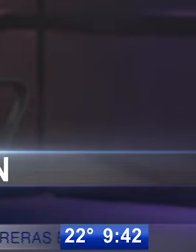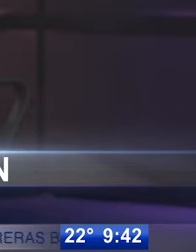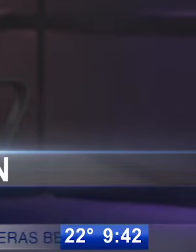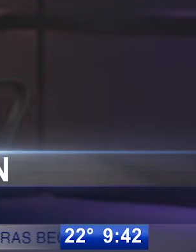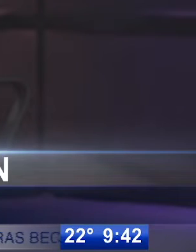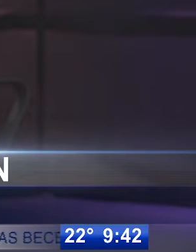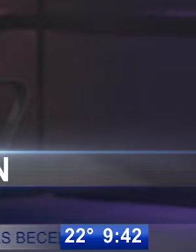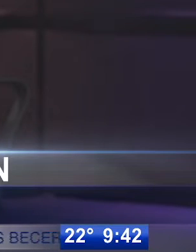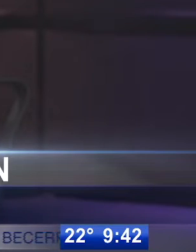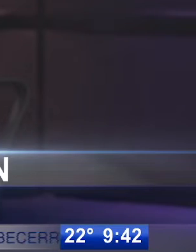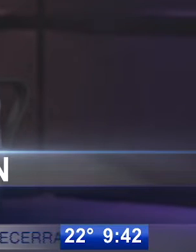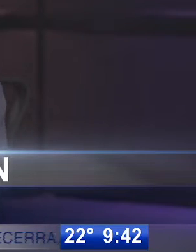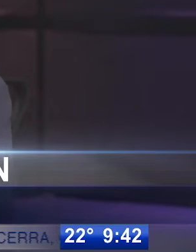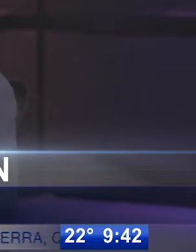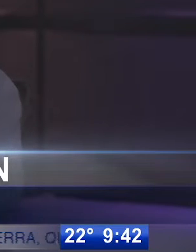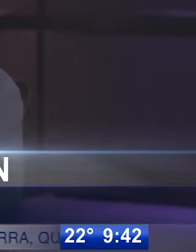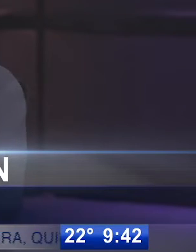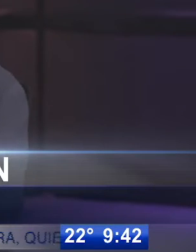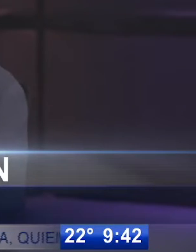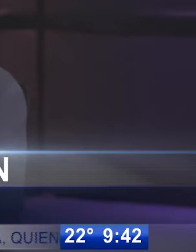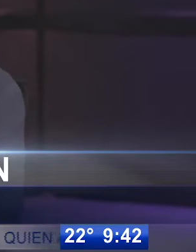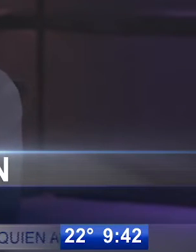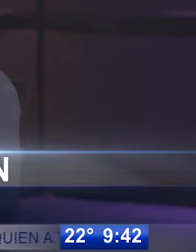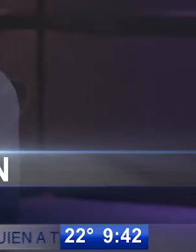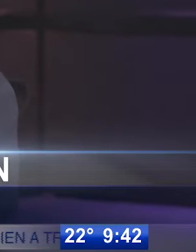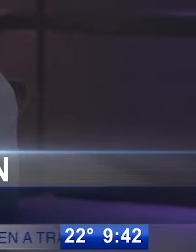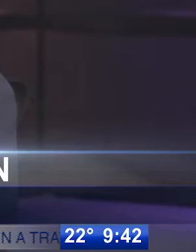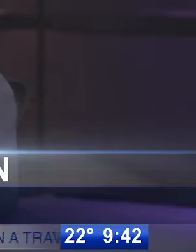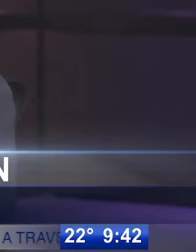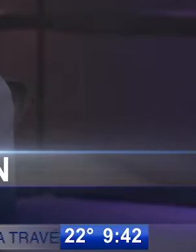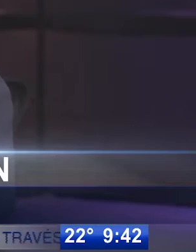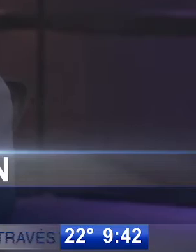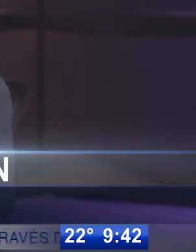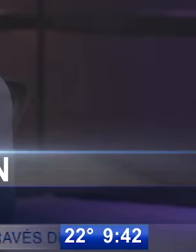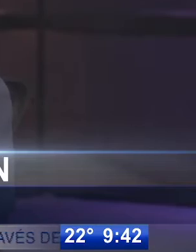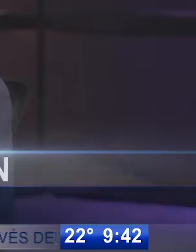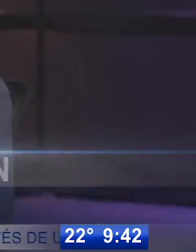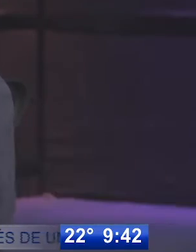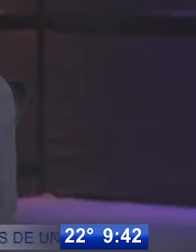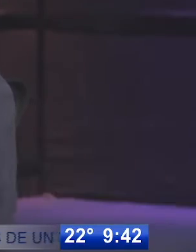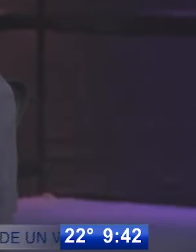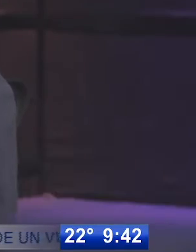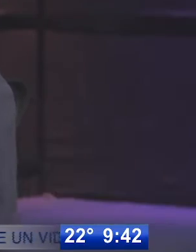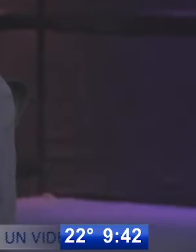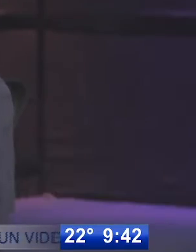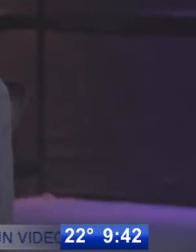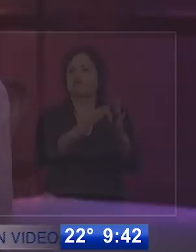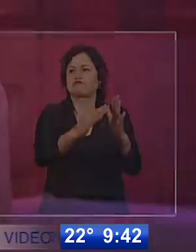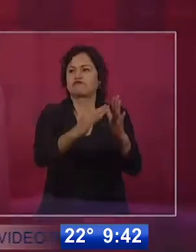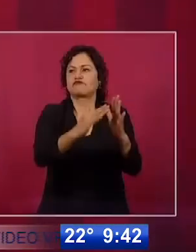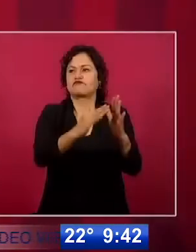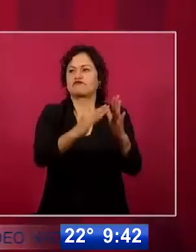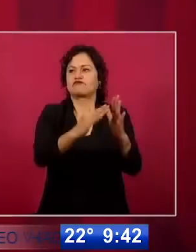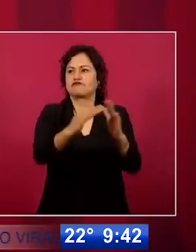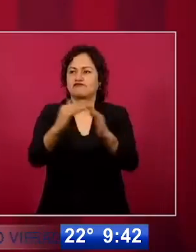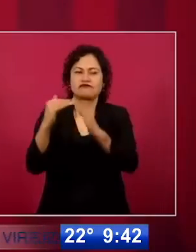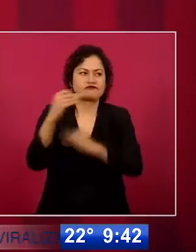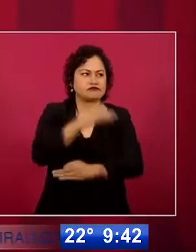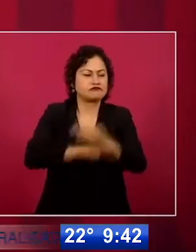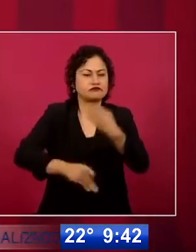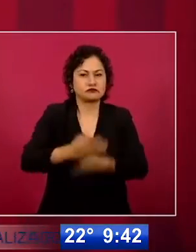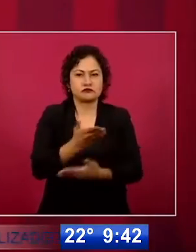ver cómo quedarían las diputaciones porque en el caso de coahuila con la población que tiene estaremos hablando que el tocarían tal vez 89 diputados